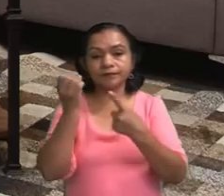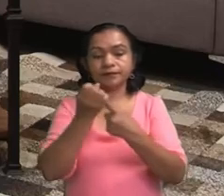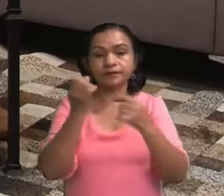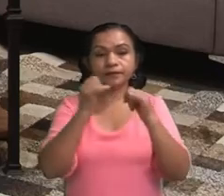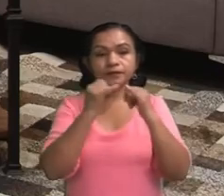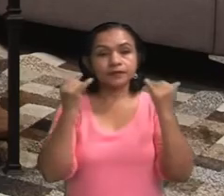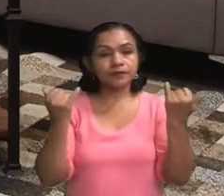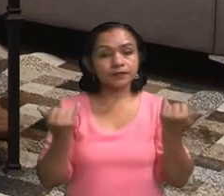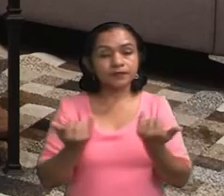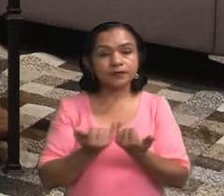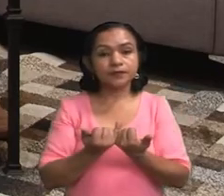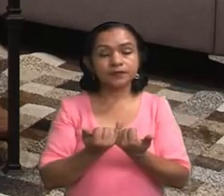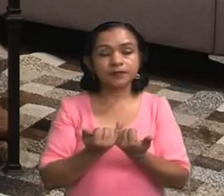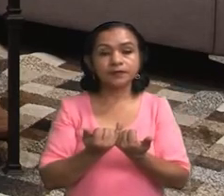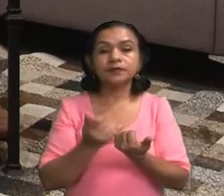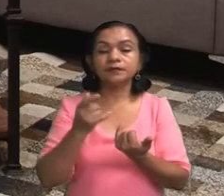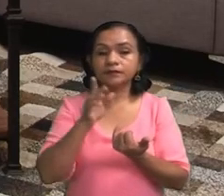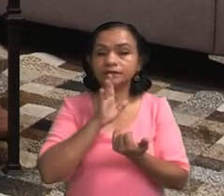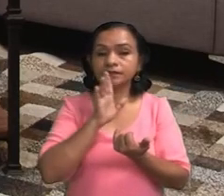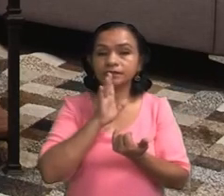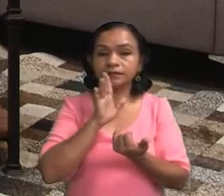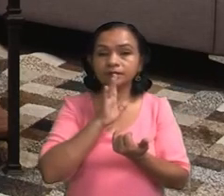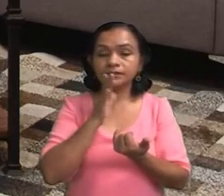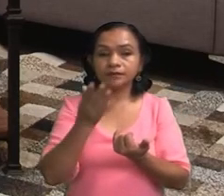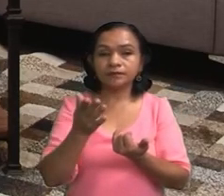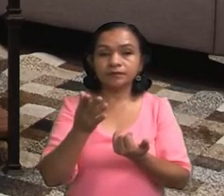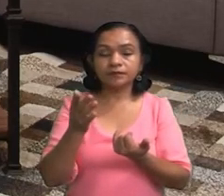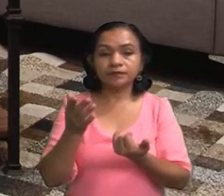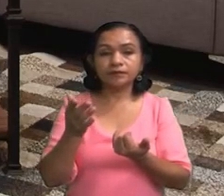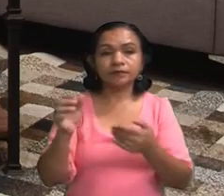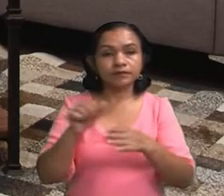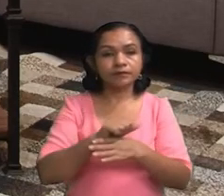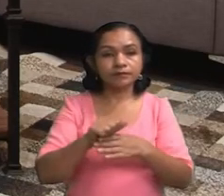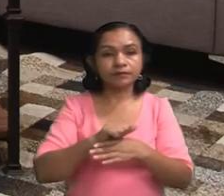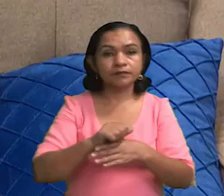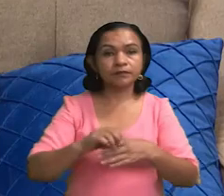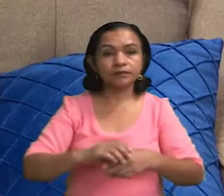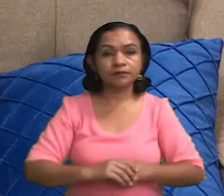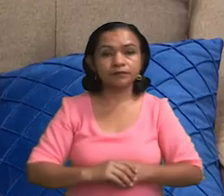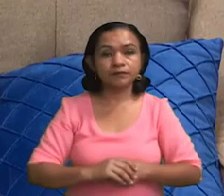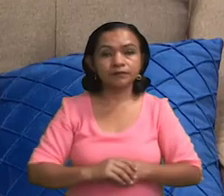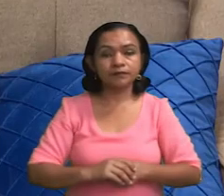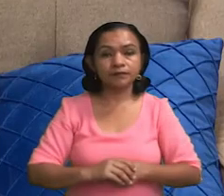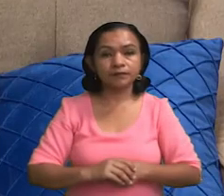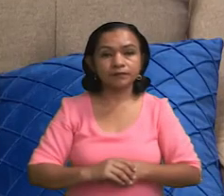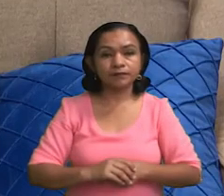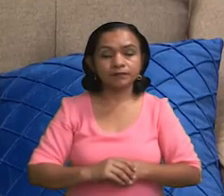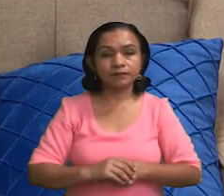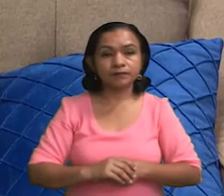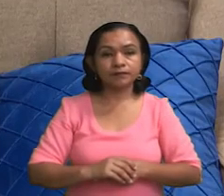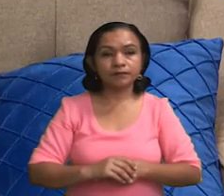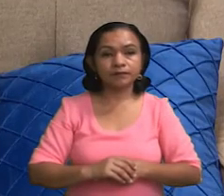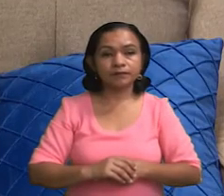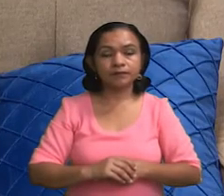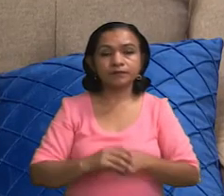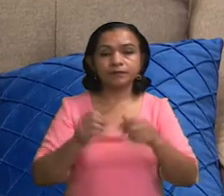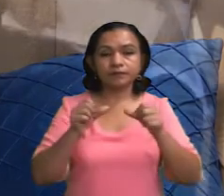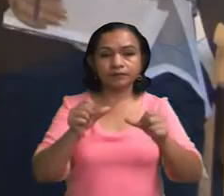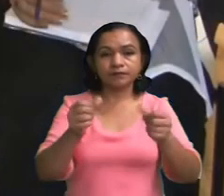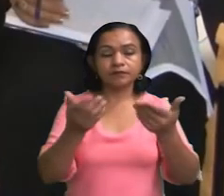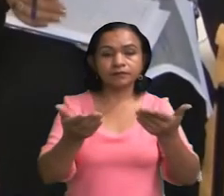internacionales que garantiza eso que usted ha planteado ya en el ejercicio práctico. Vamos a dejarles entonces con el video a